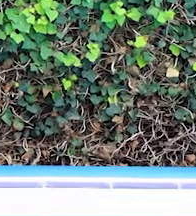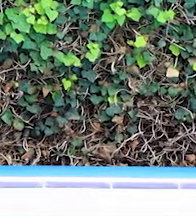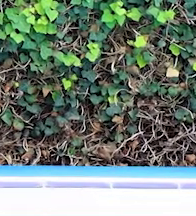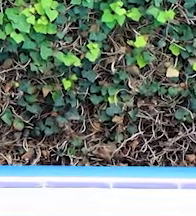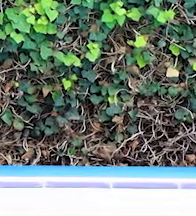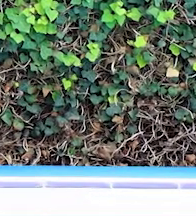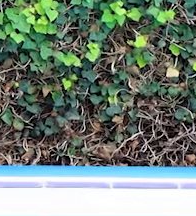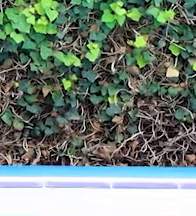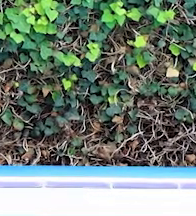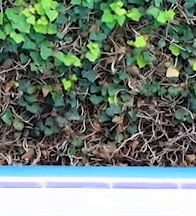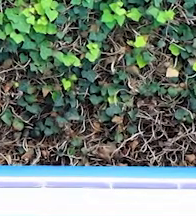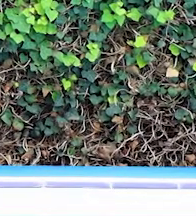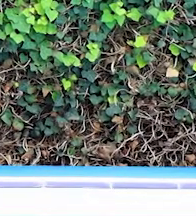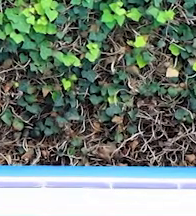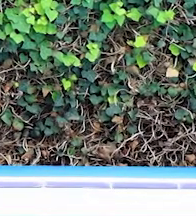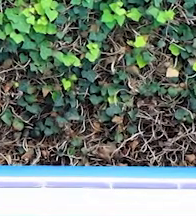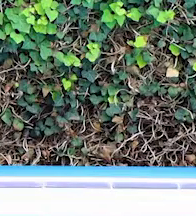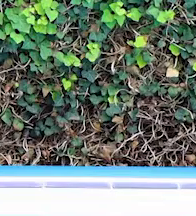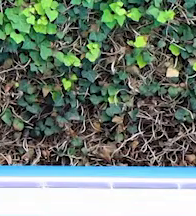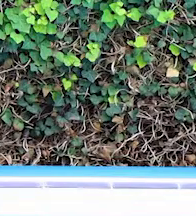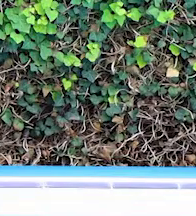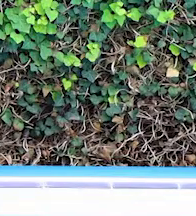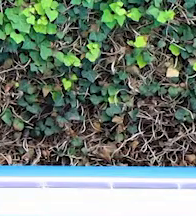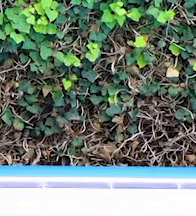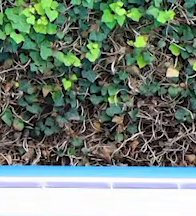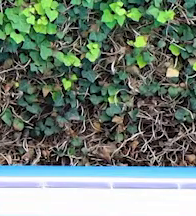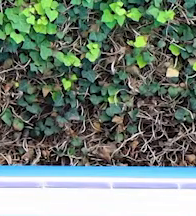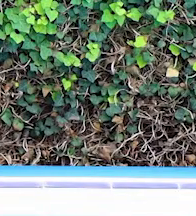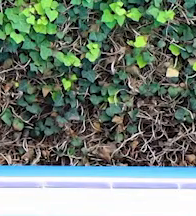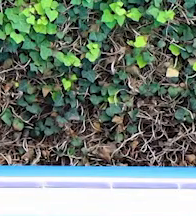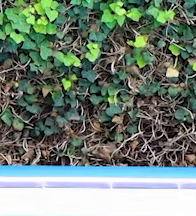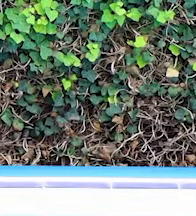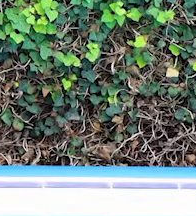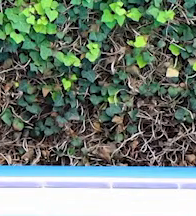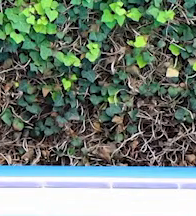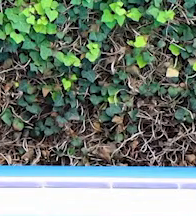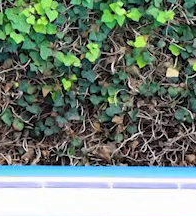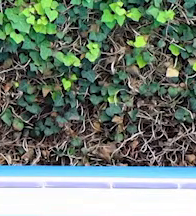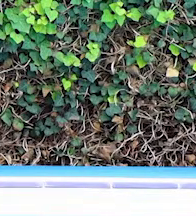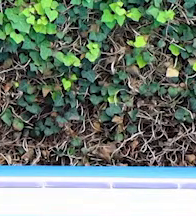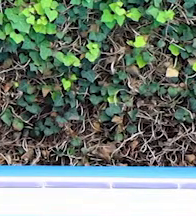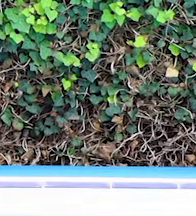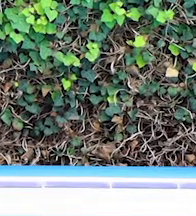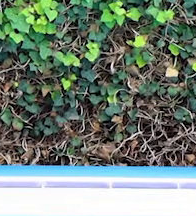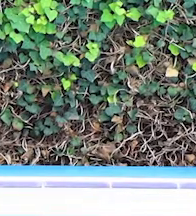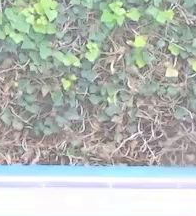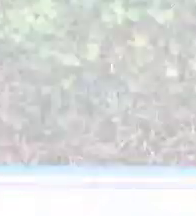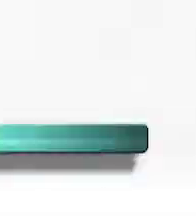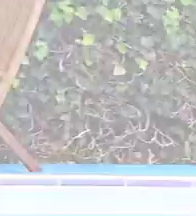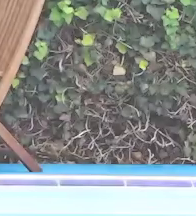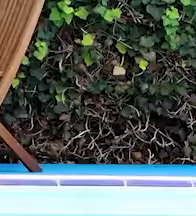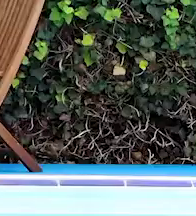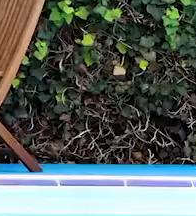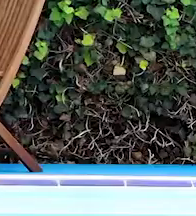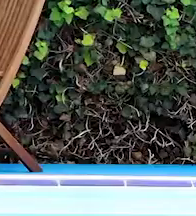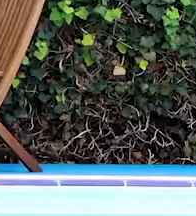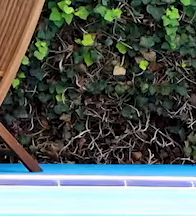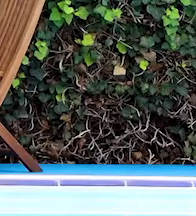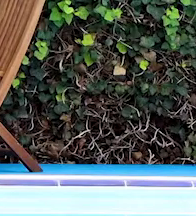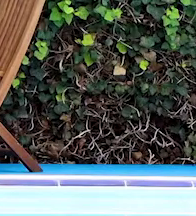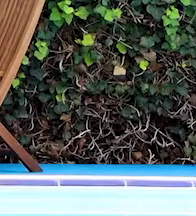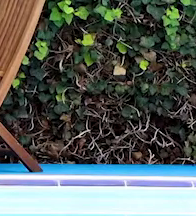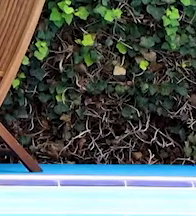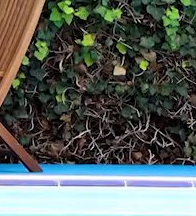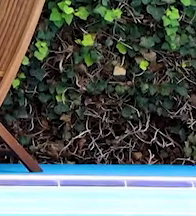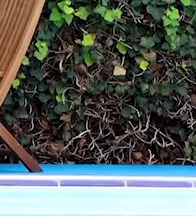descansamos, nos sentamos, nos relajamos, respiramos, exhalamos, ahora lo que vamos a